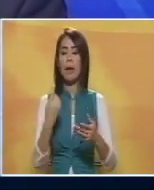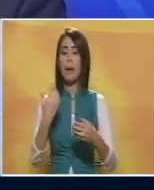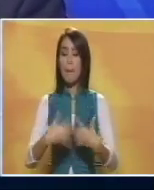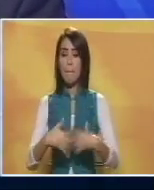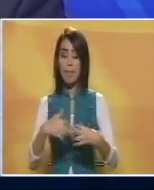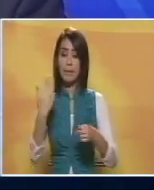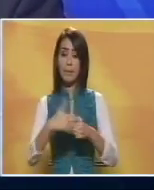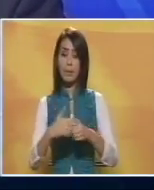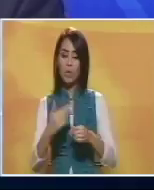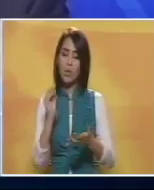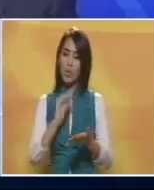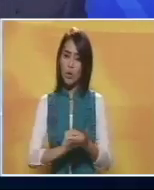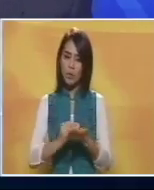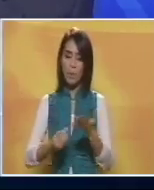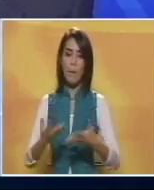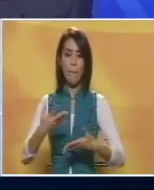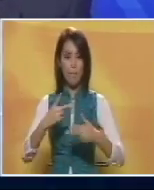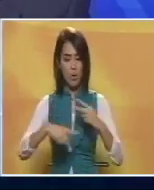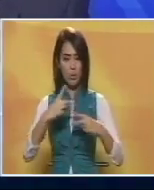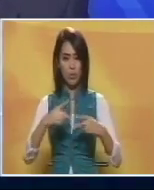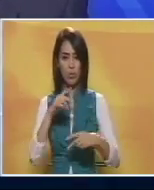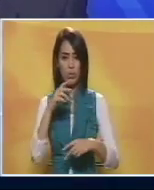y reactivará la producción nacional.